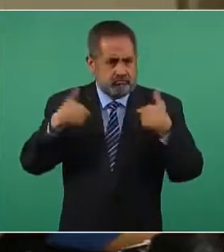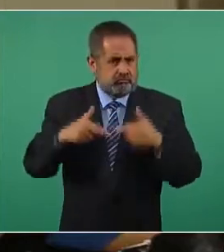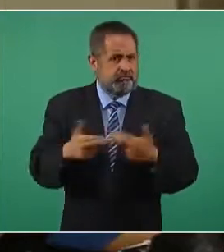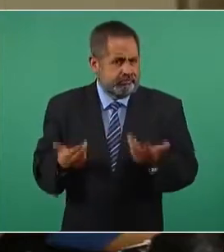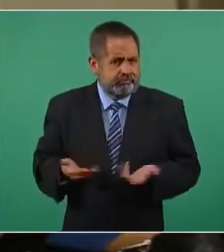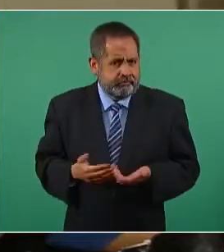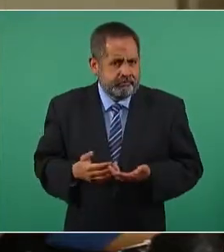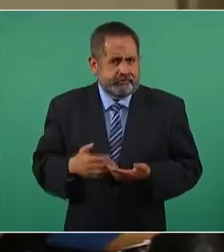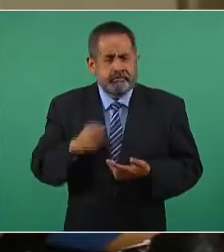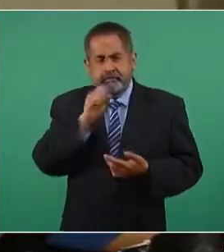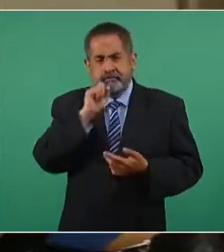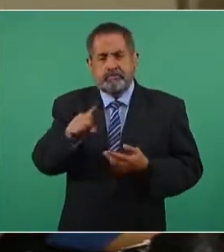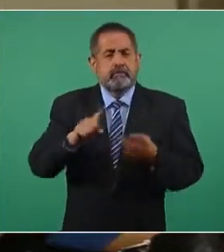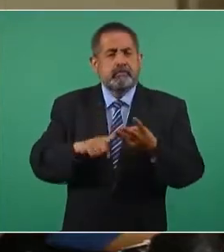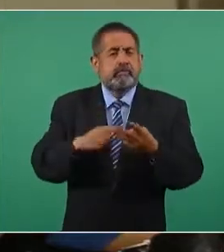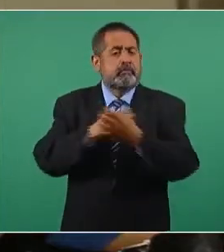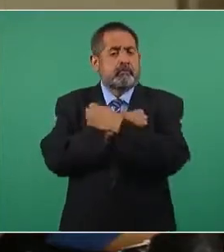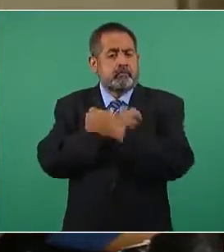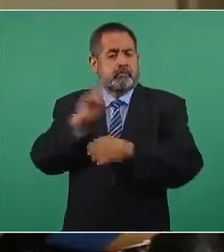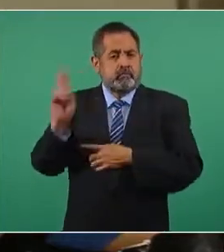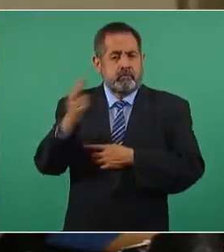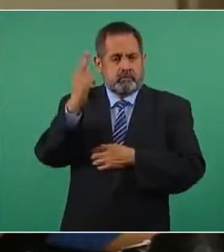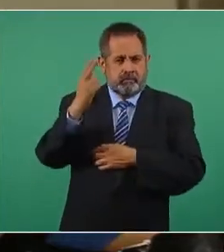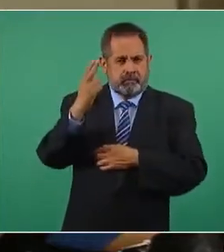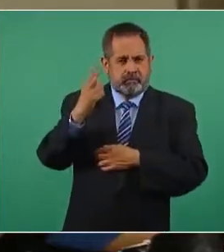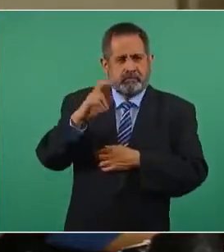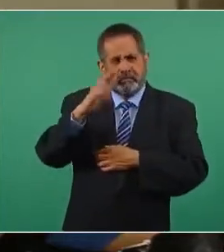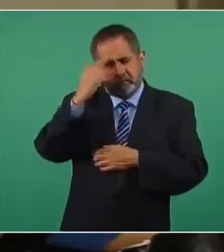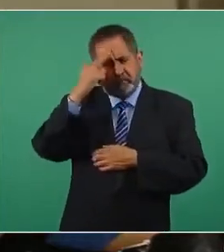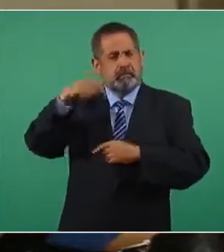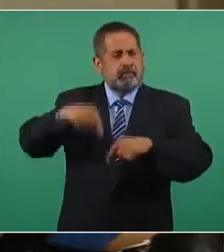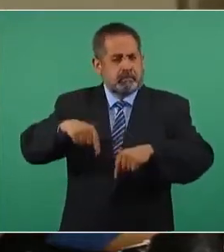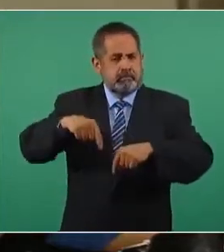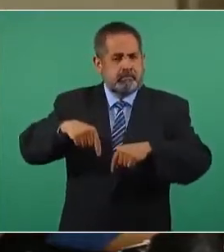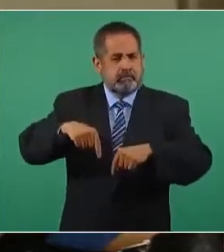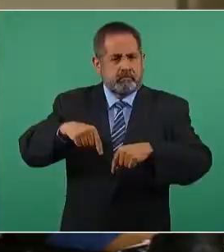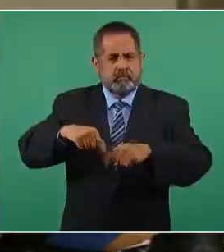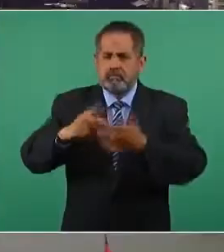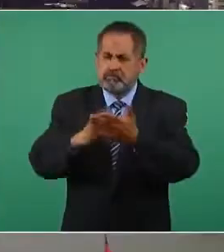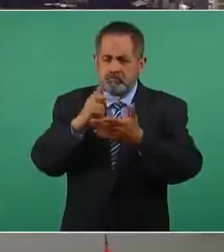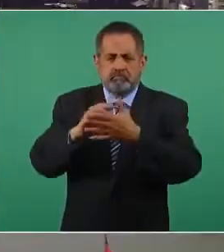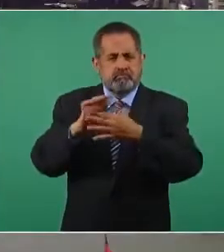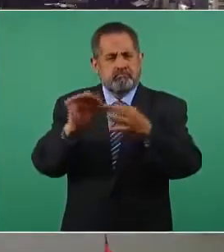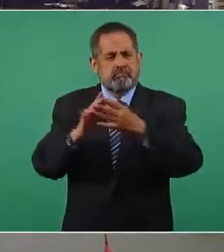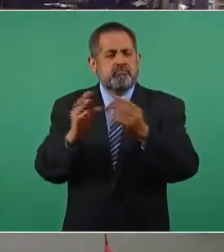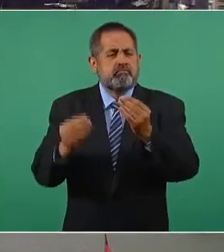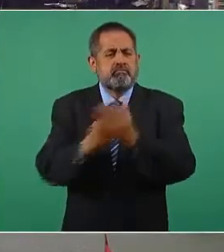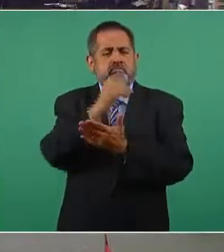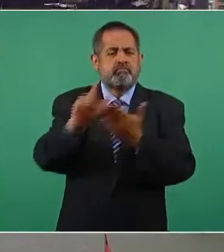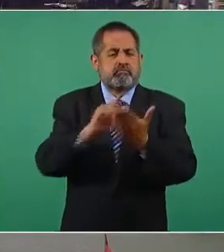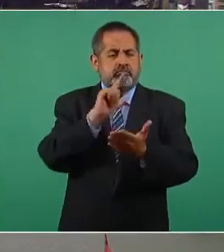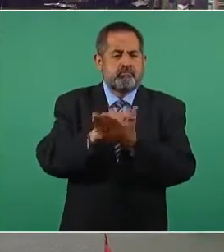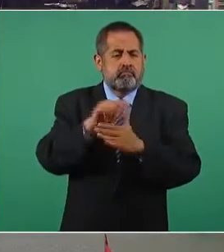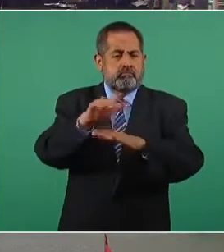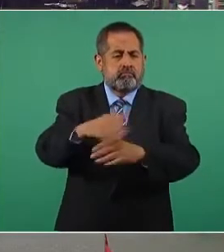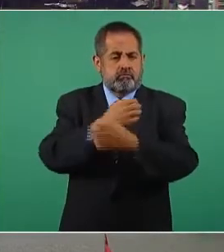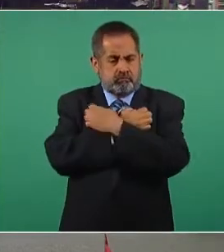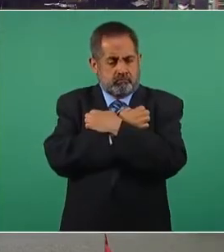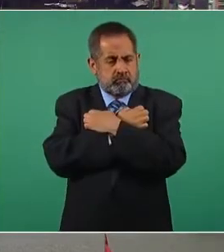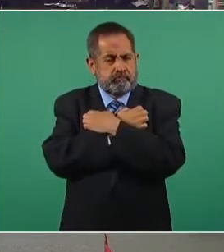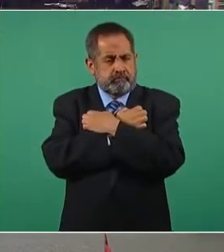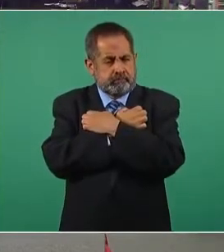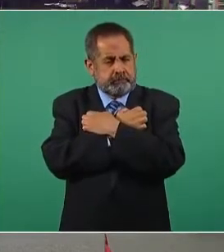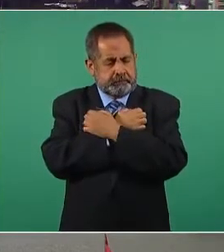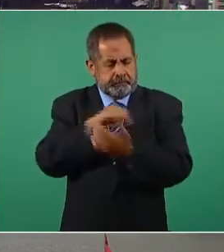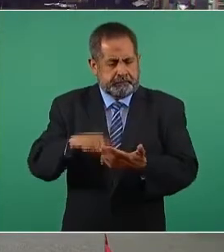Y en el tema de la educación superior, recordará que aquí abordamos el tema de la nueva Ley General de Educación Superior.